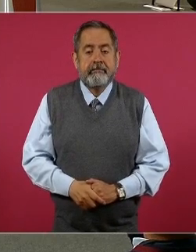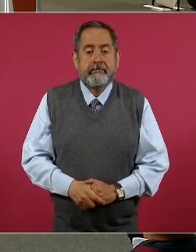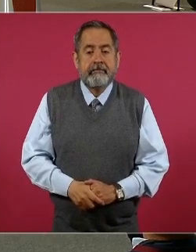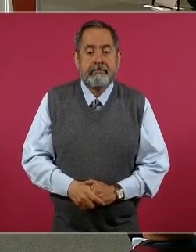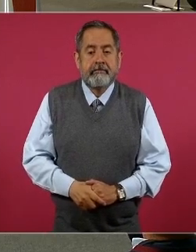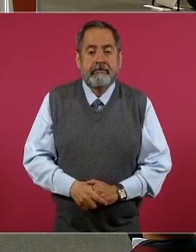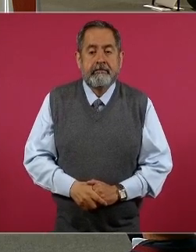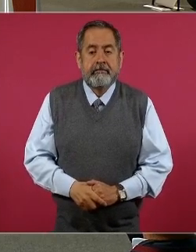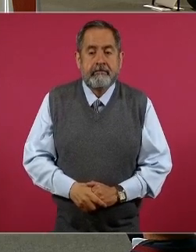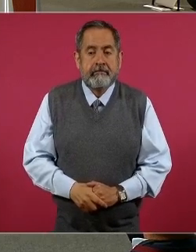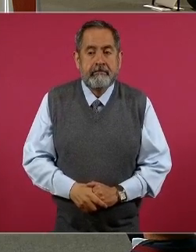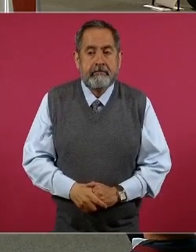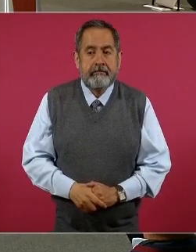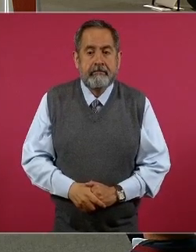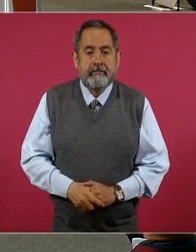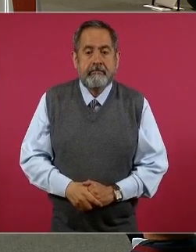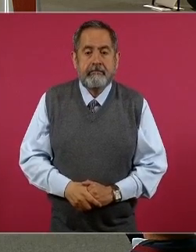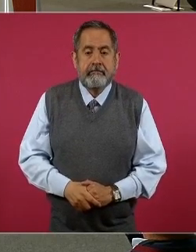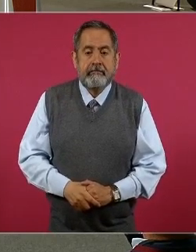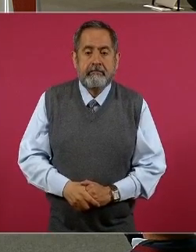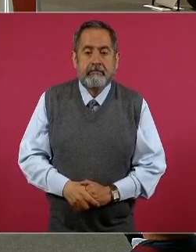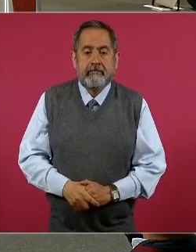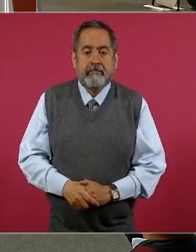Sí, de esos